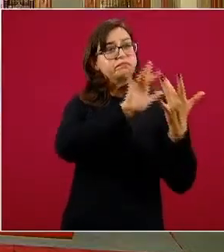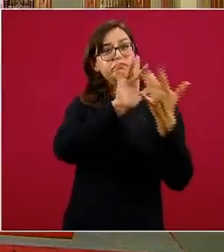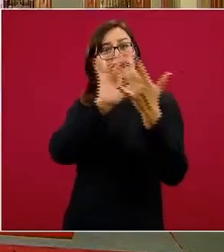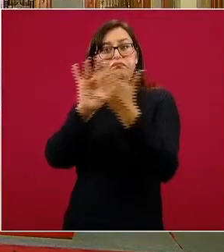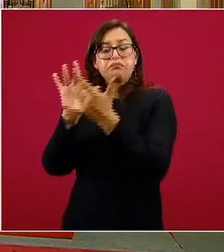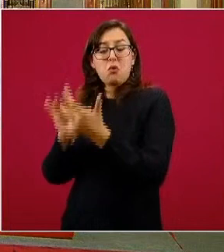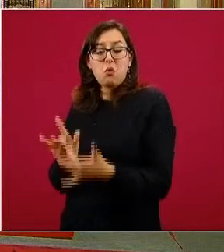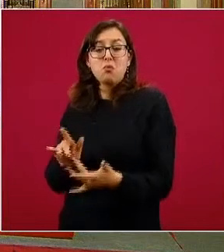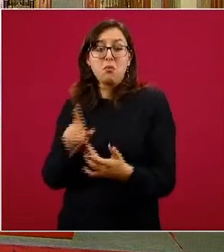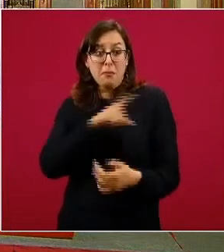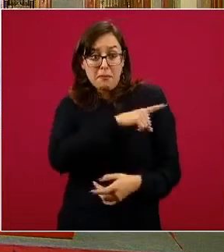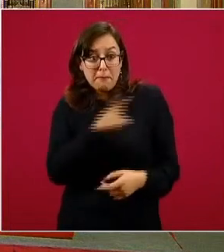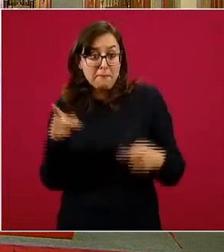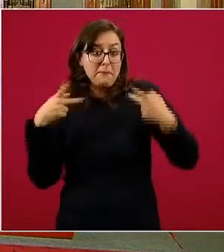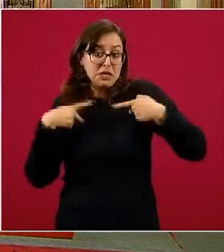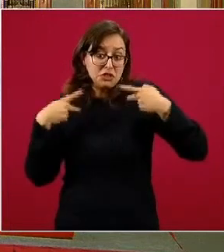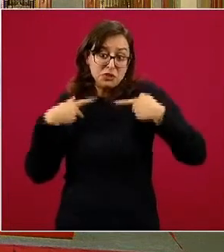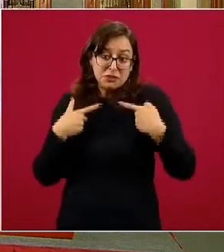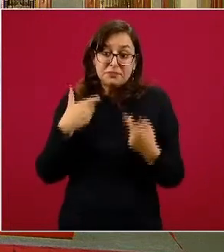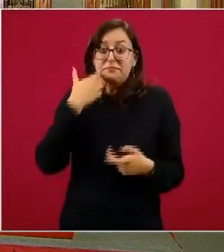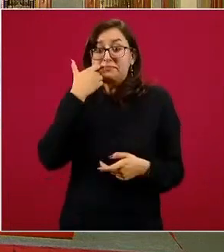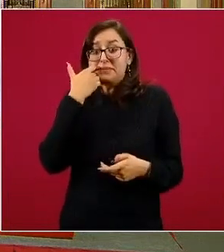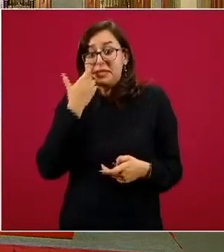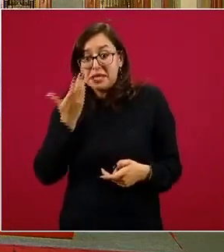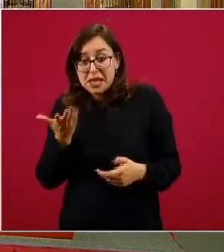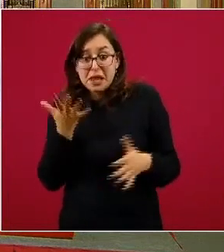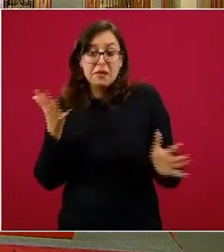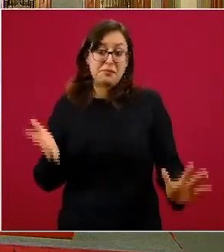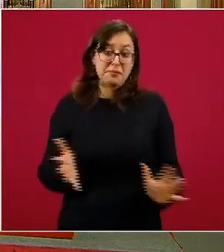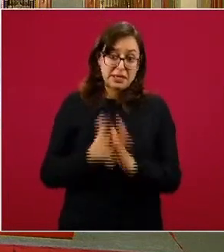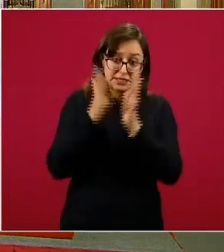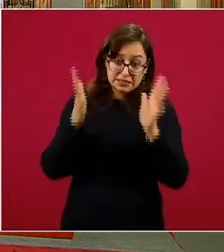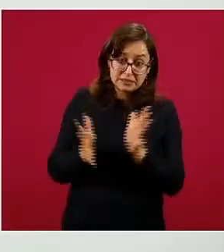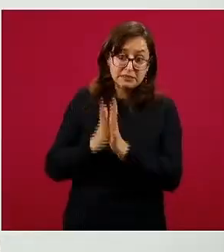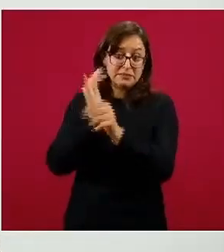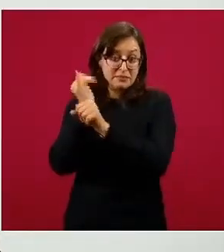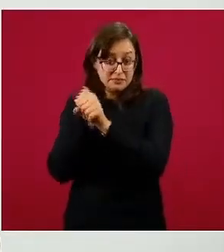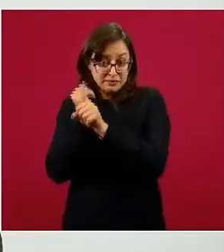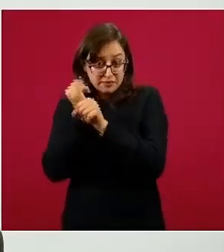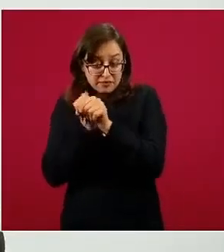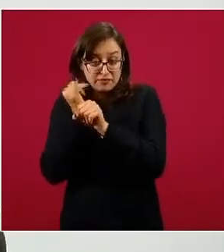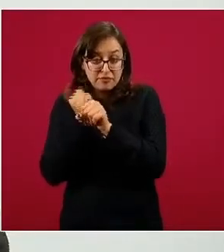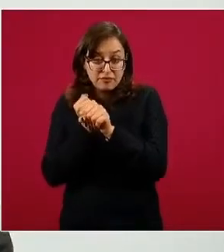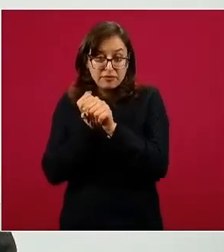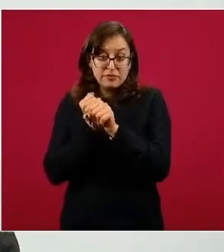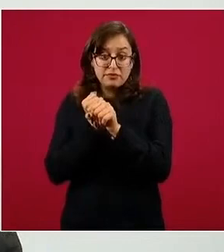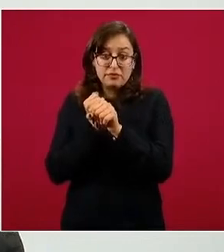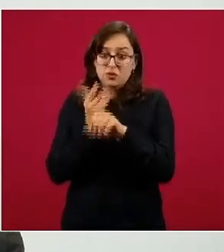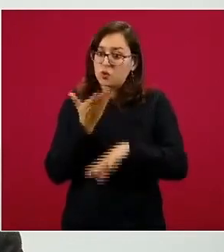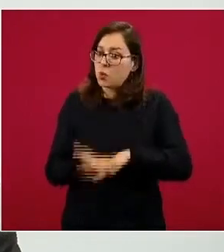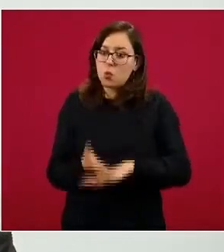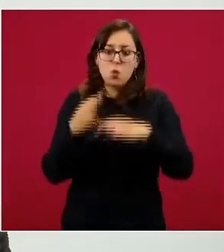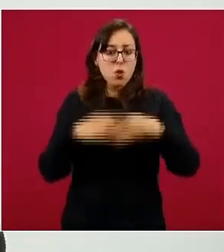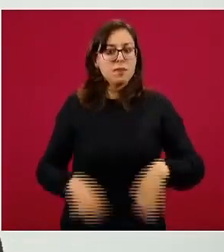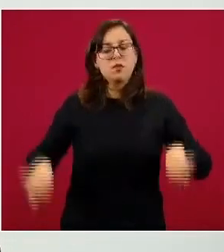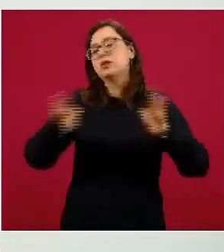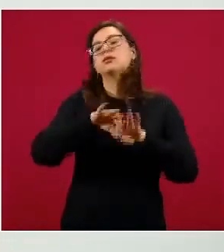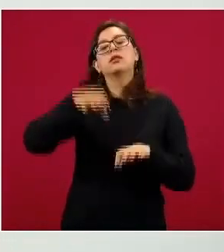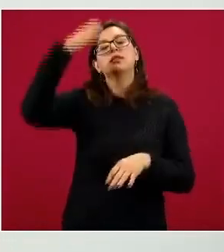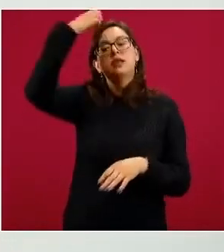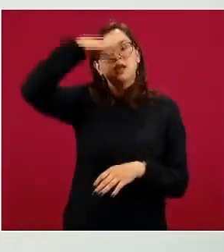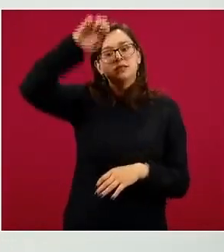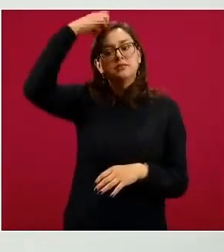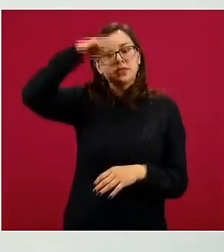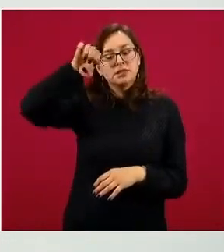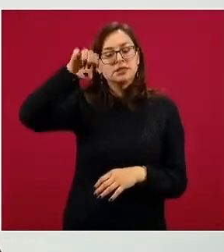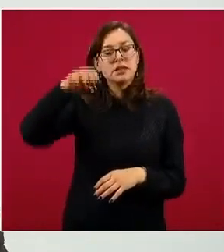donde pudiera haber personas con experiencia reconocida en investigación clínica. Indispensable, y eso es lo que ahora toca